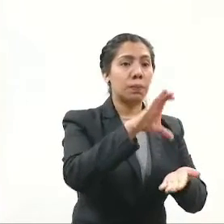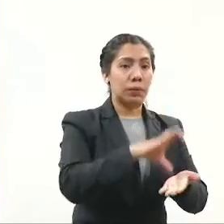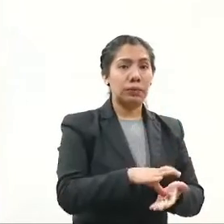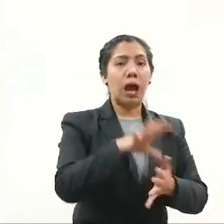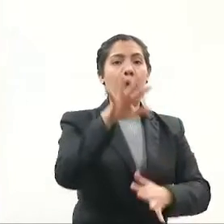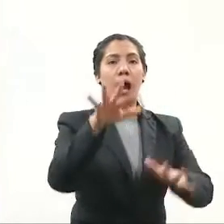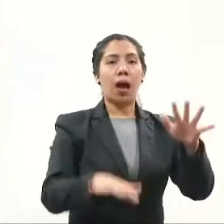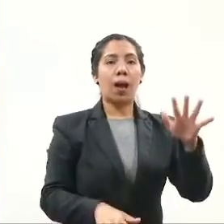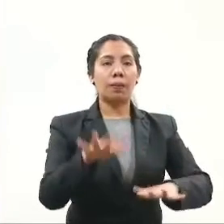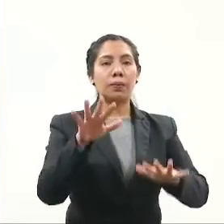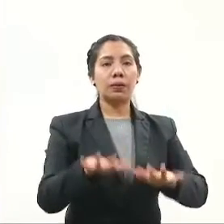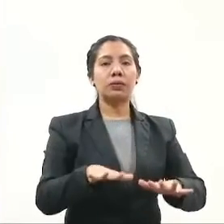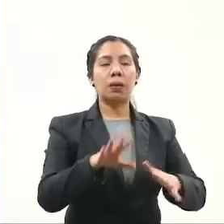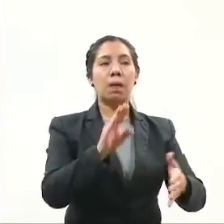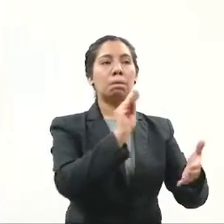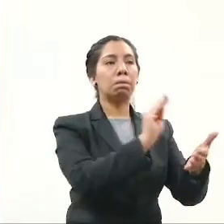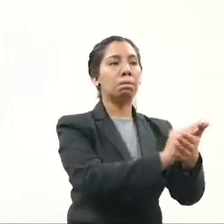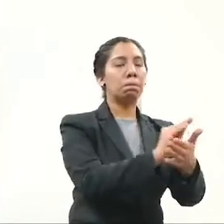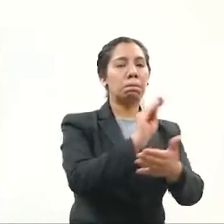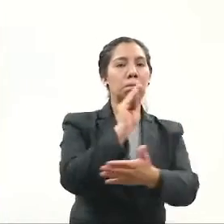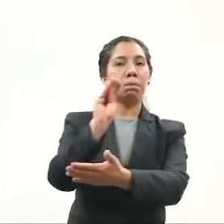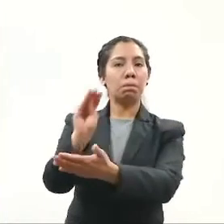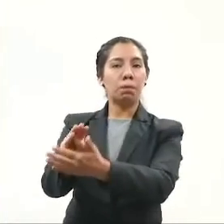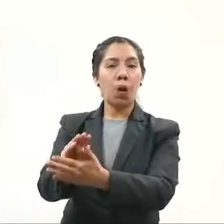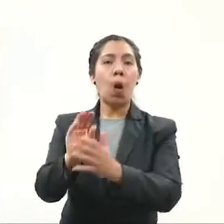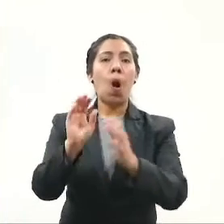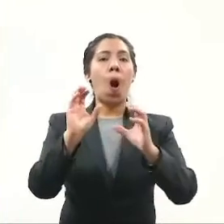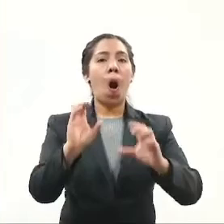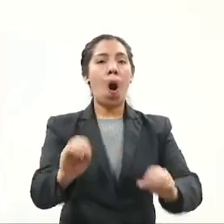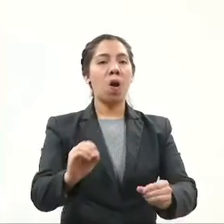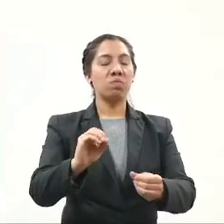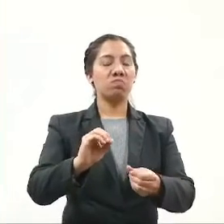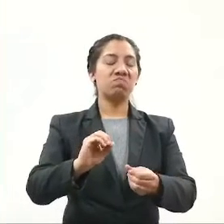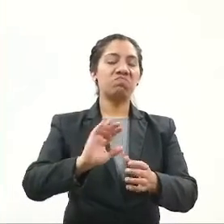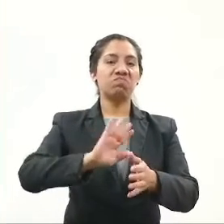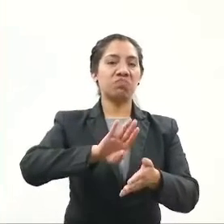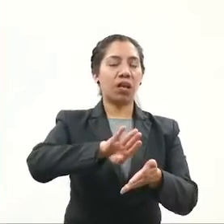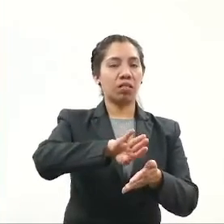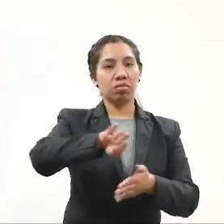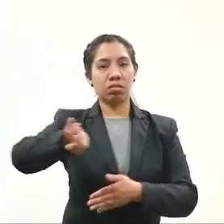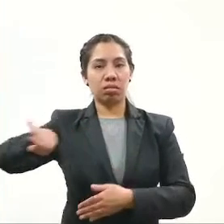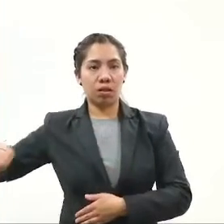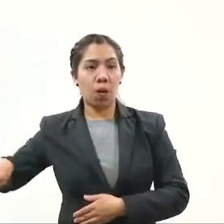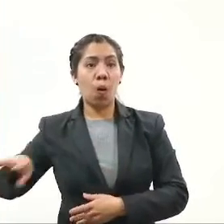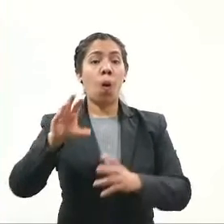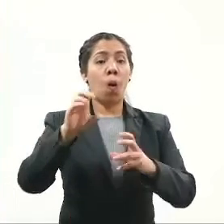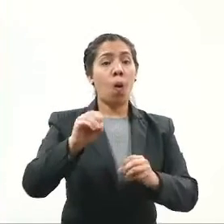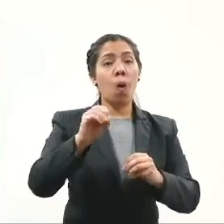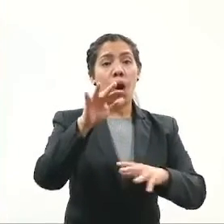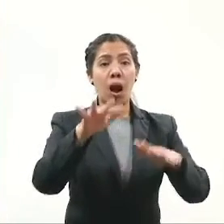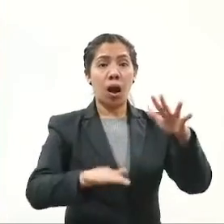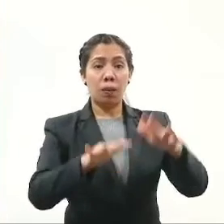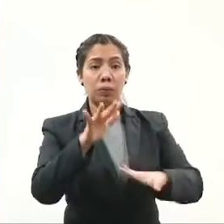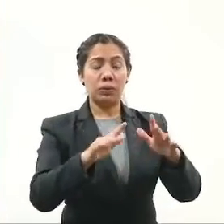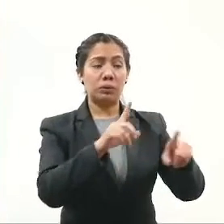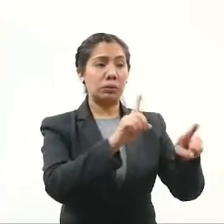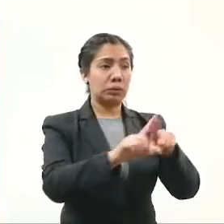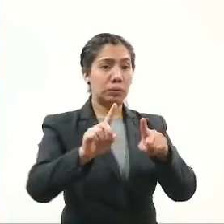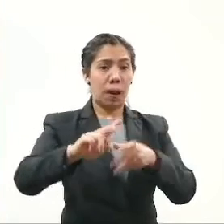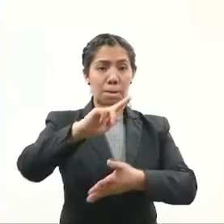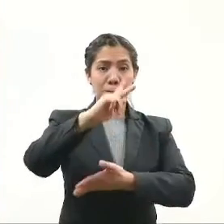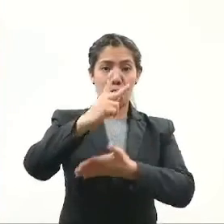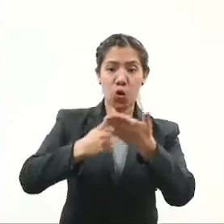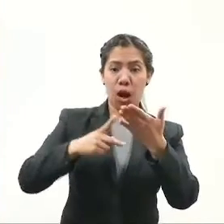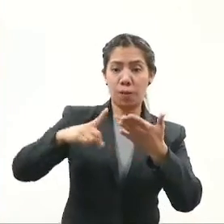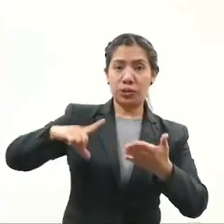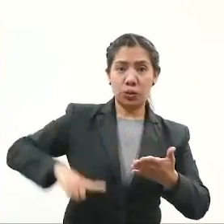exclusión y en diversas ocasiones la imposición de normas y políticas públicas inadecuadas